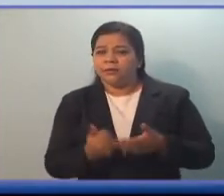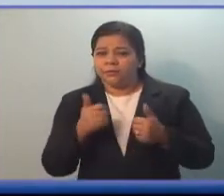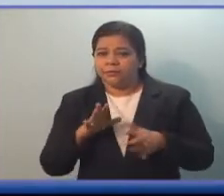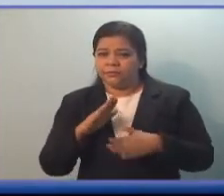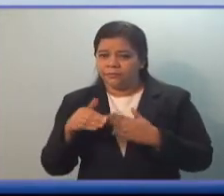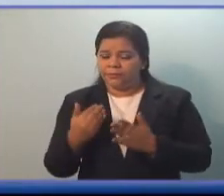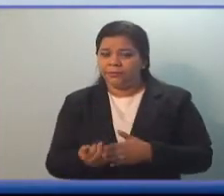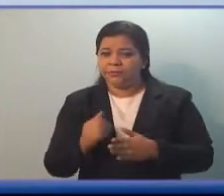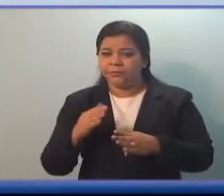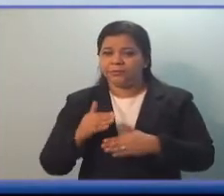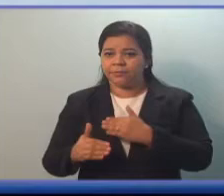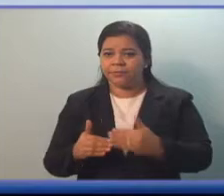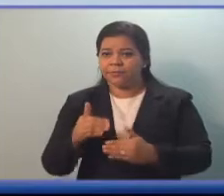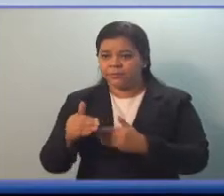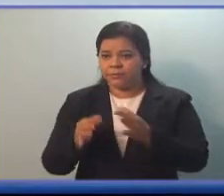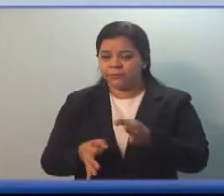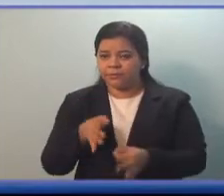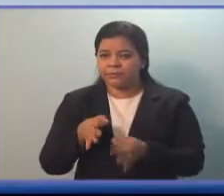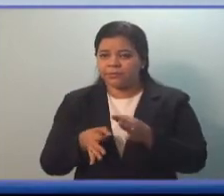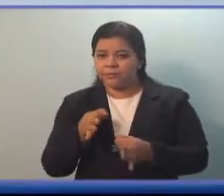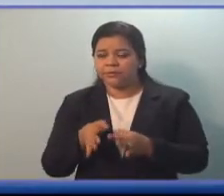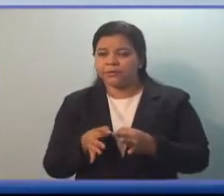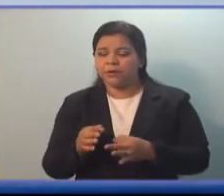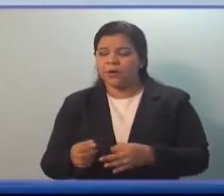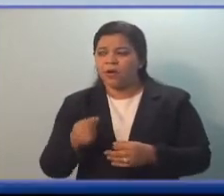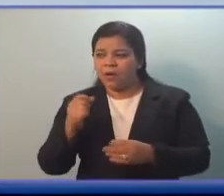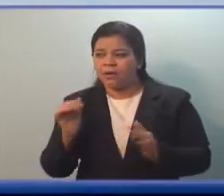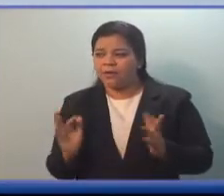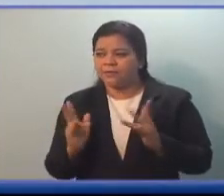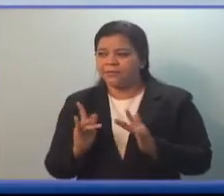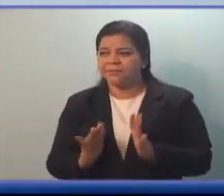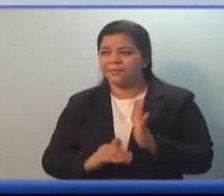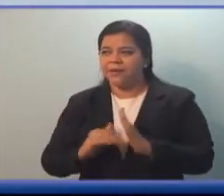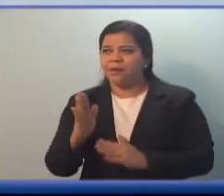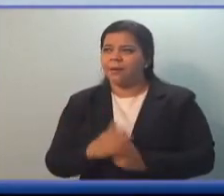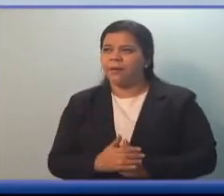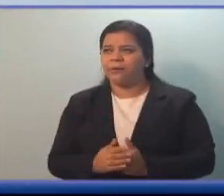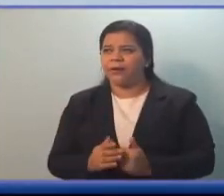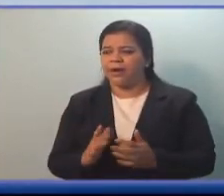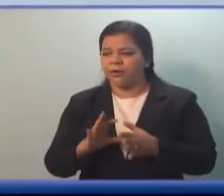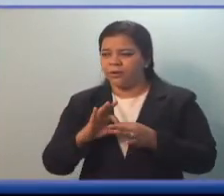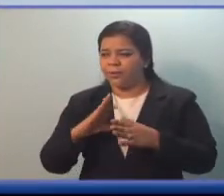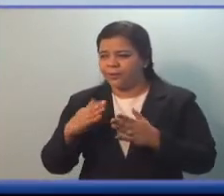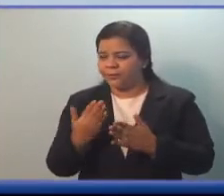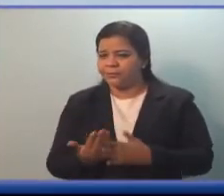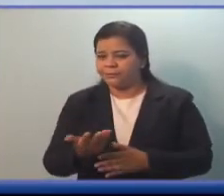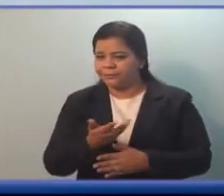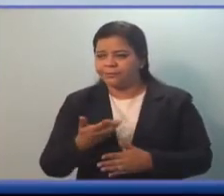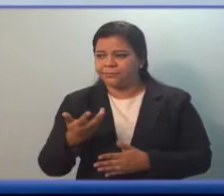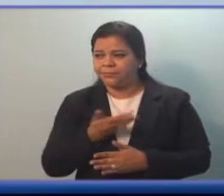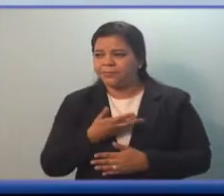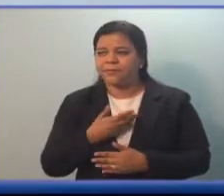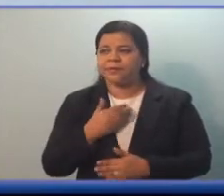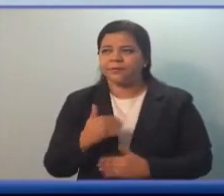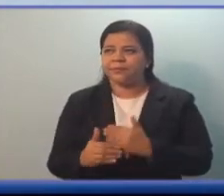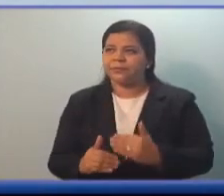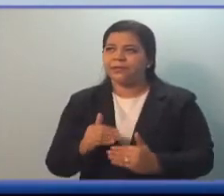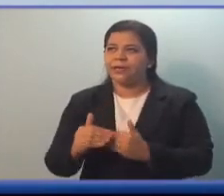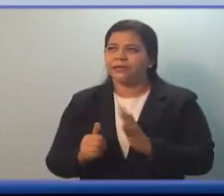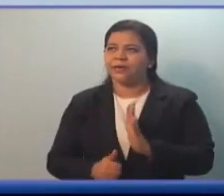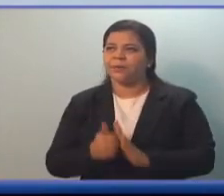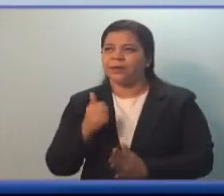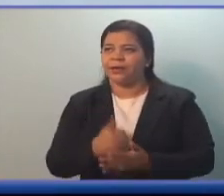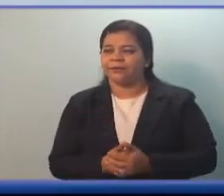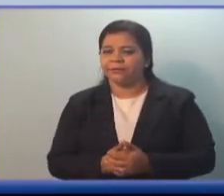gerencia jurídica, que es el área de apoyo a las audiencias virtuales. La Corte ha estado también desarrollando procesos de apoyo en coordinación